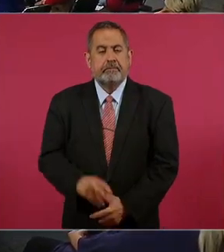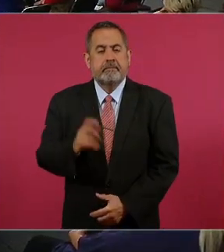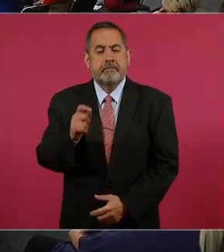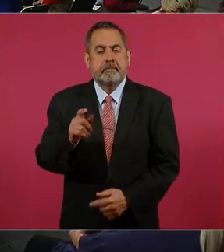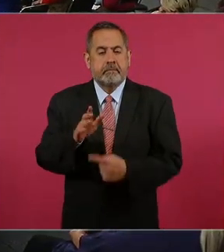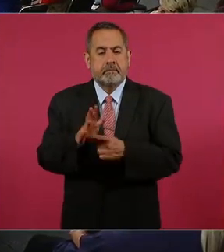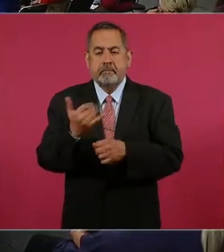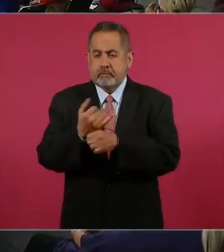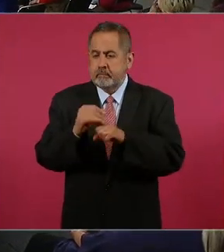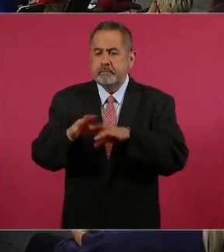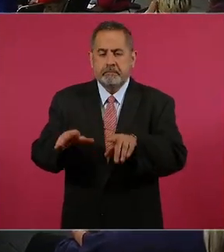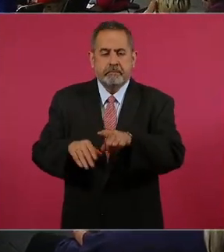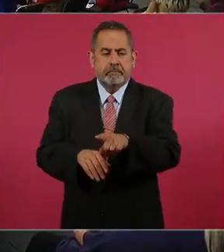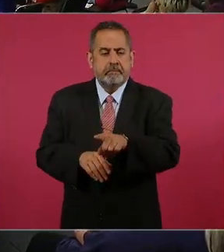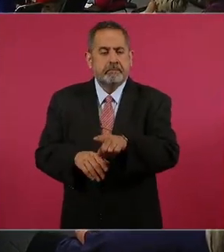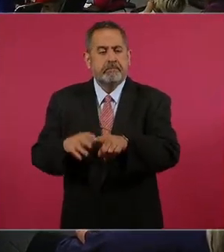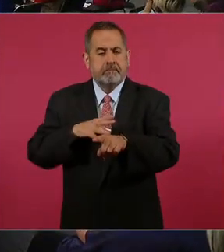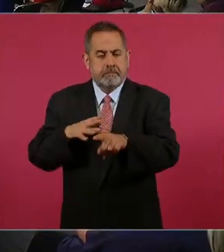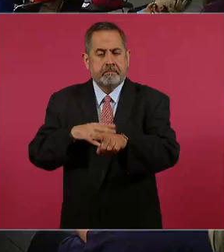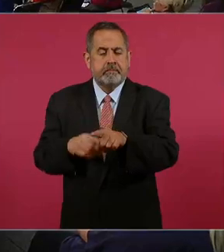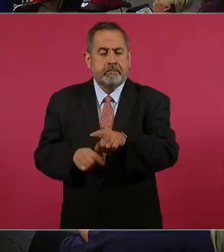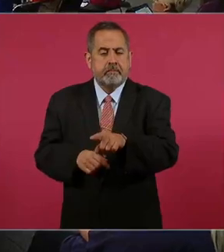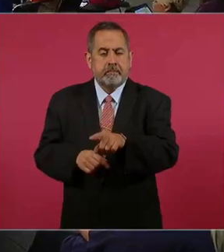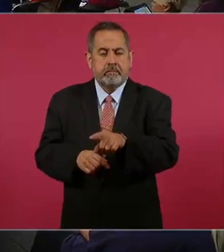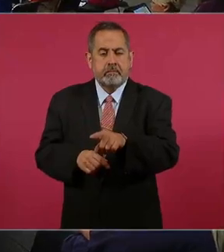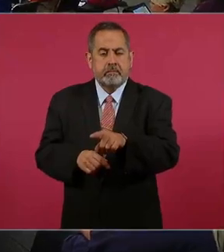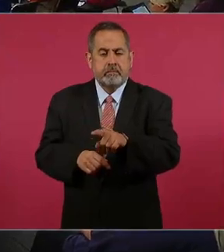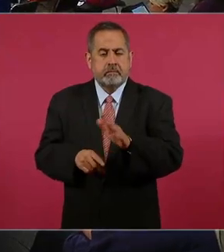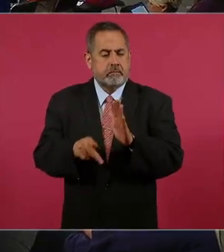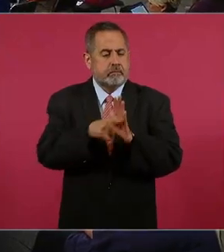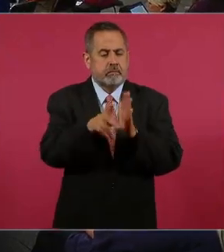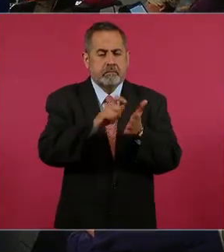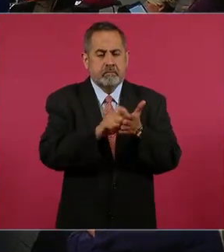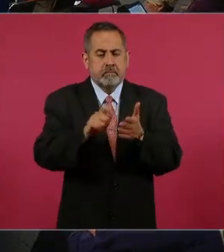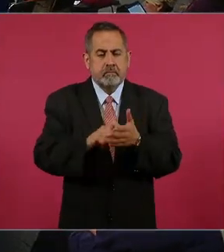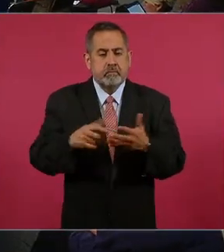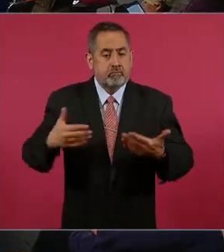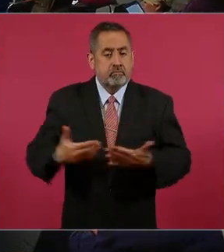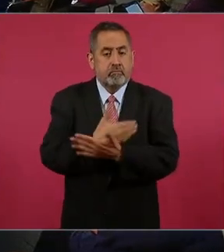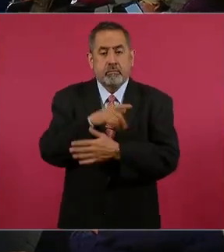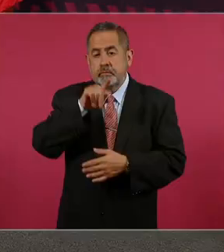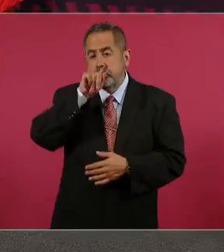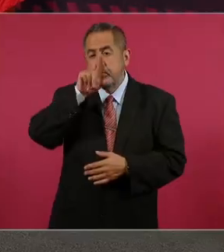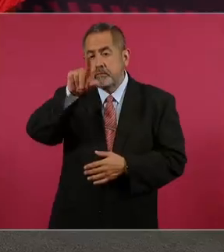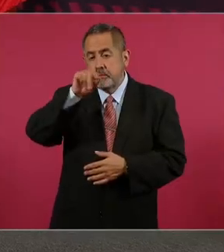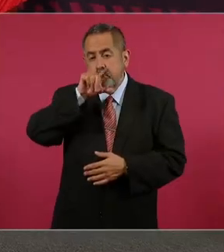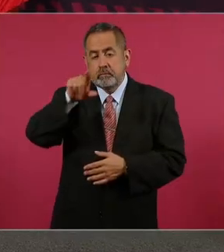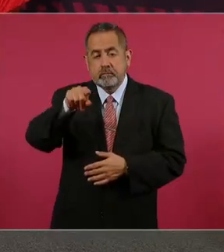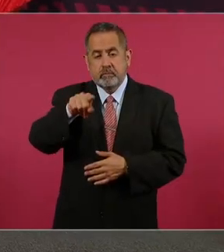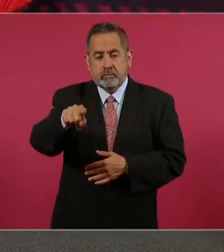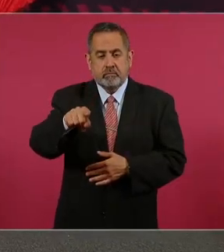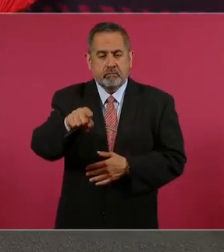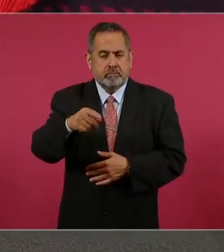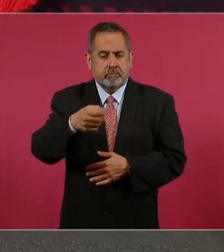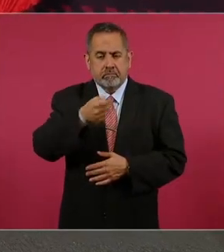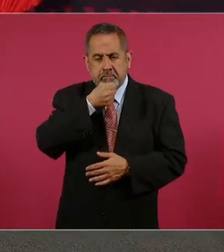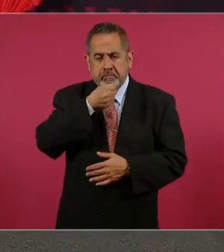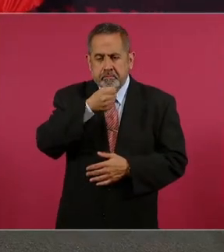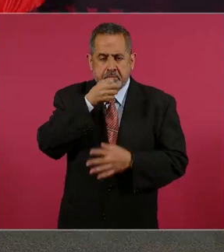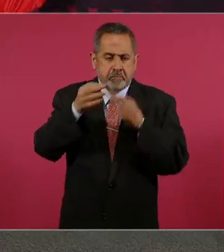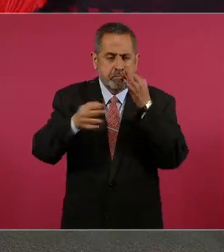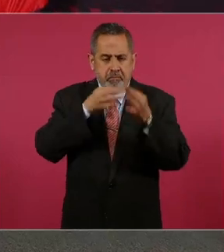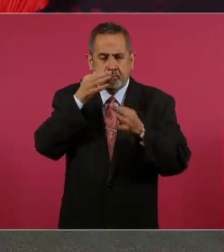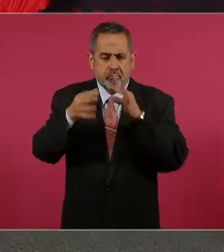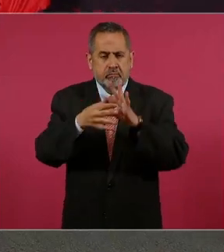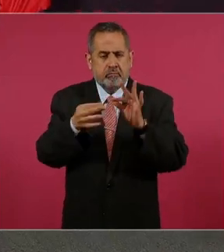información es un periodista de Jalisco conductor de